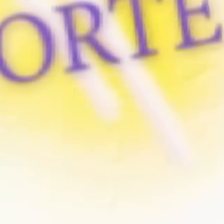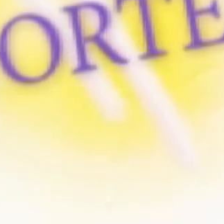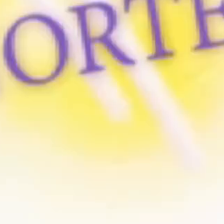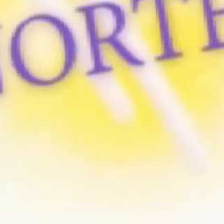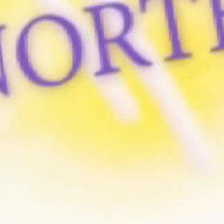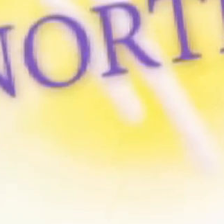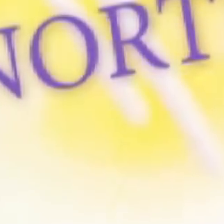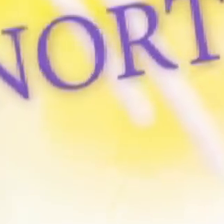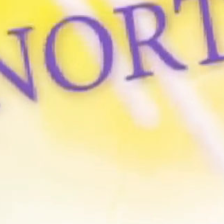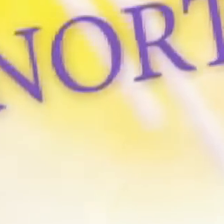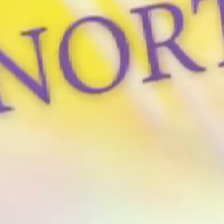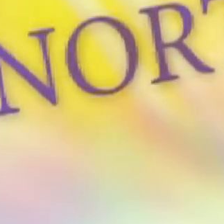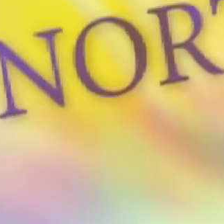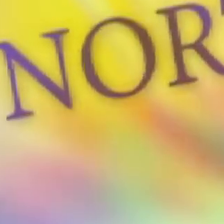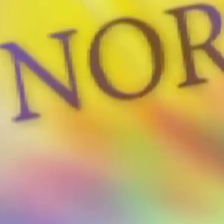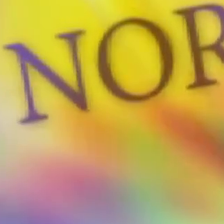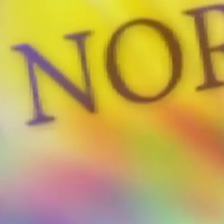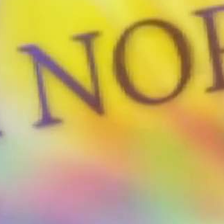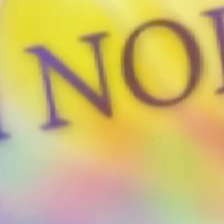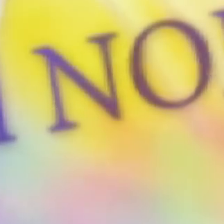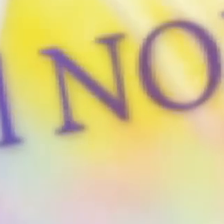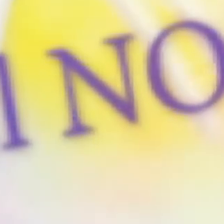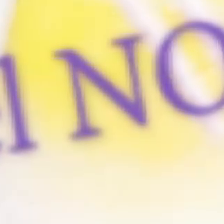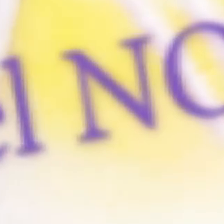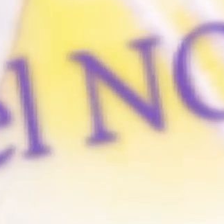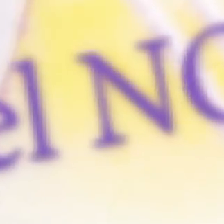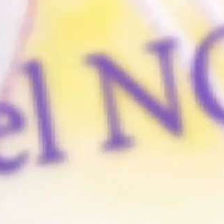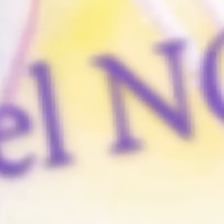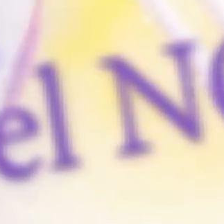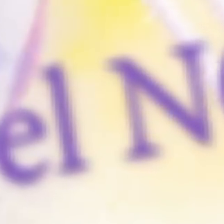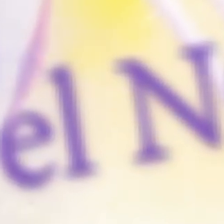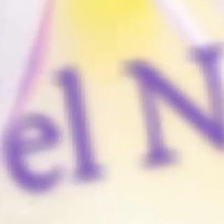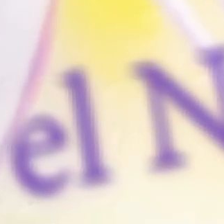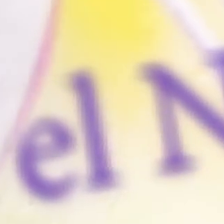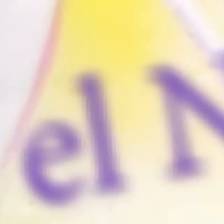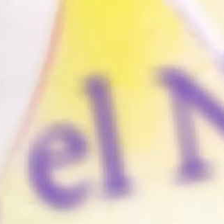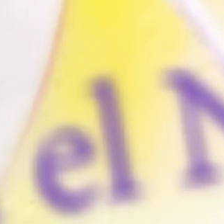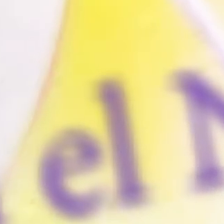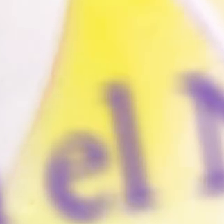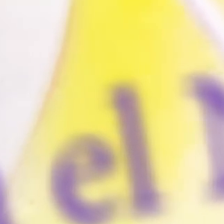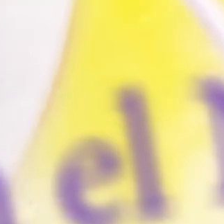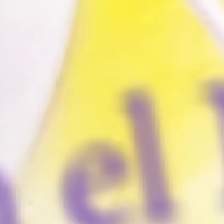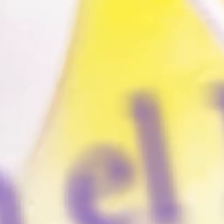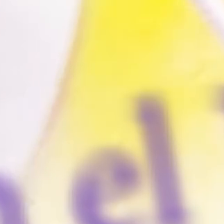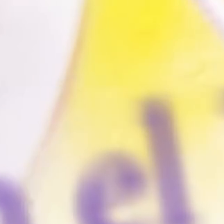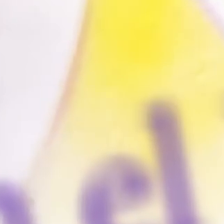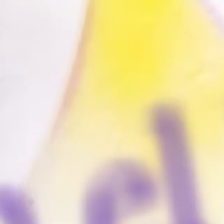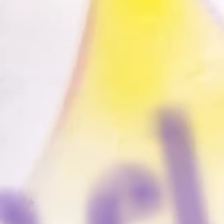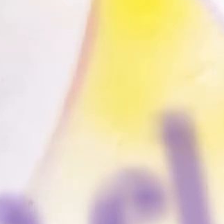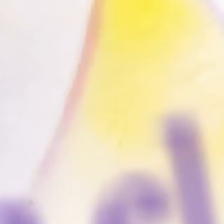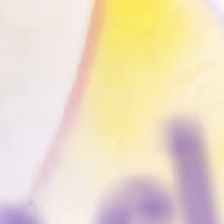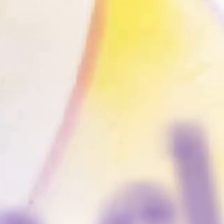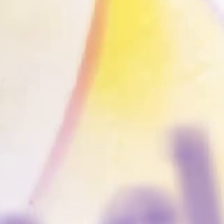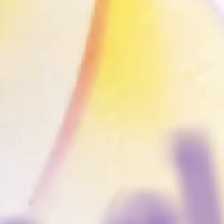Para usted, para los que viven lejos de un templo, los que están enfermos, presos o imposibilitados